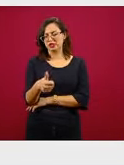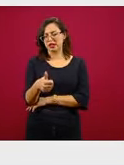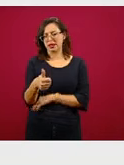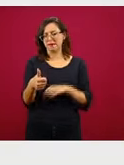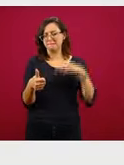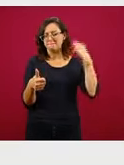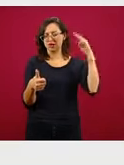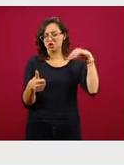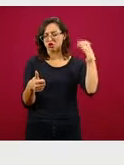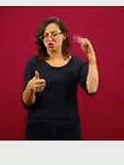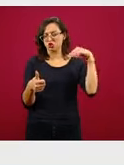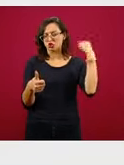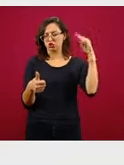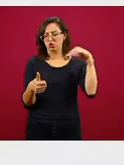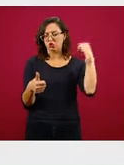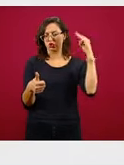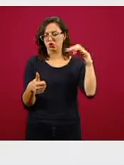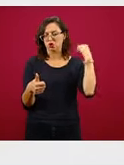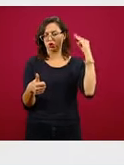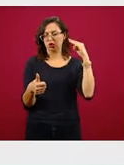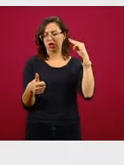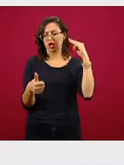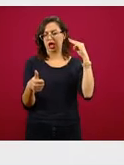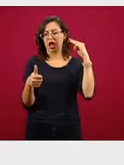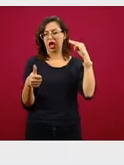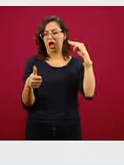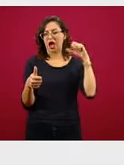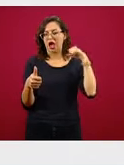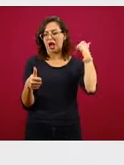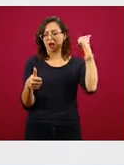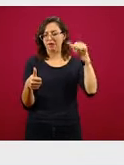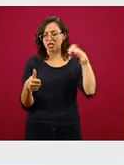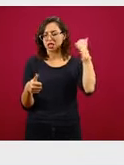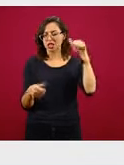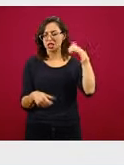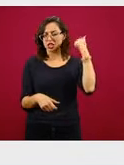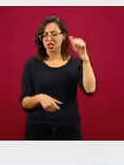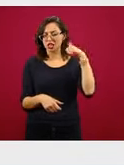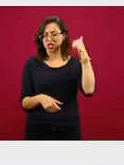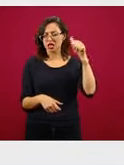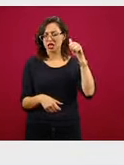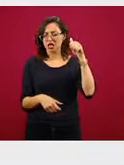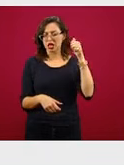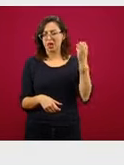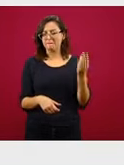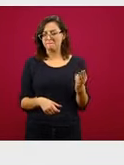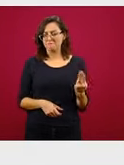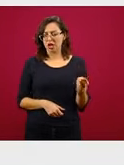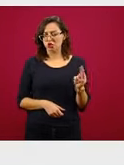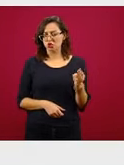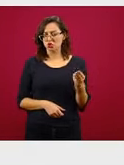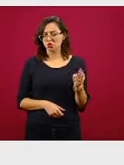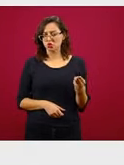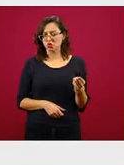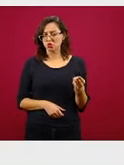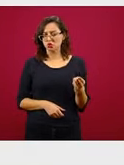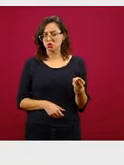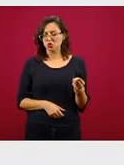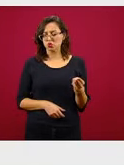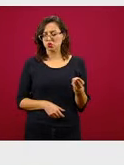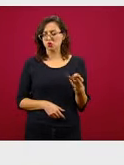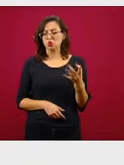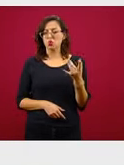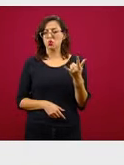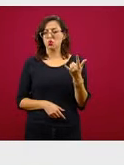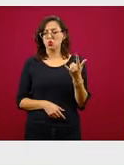marzo. Ahí estamos en abril, aquí ya estamos en mayo, aquí